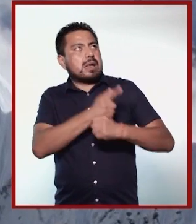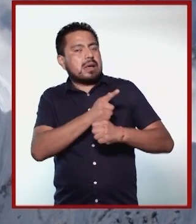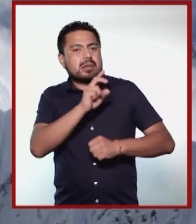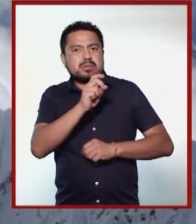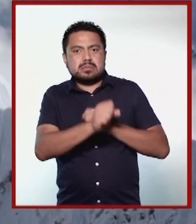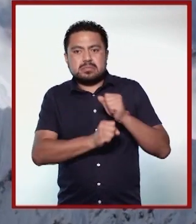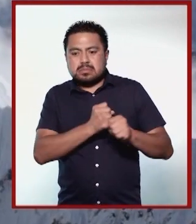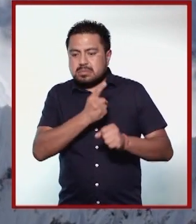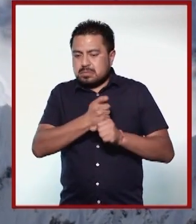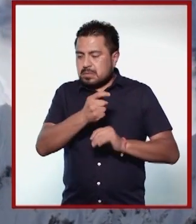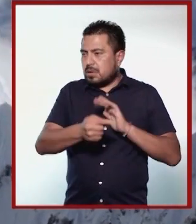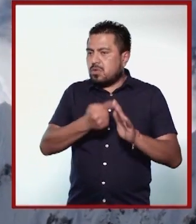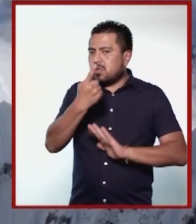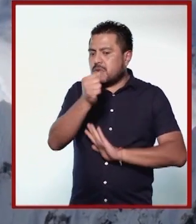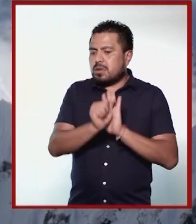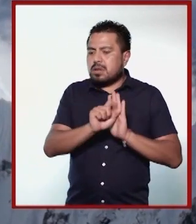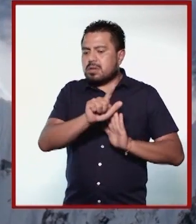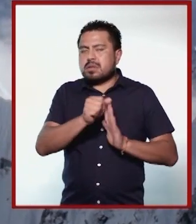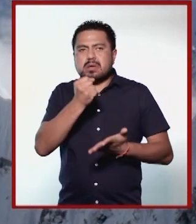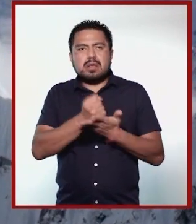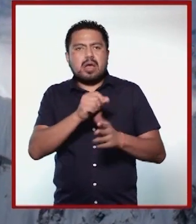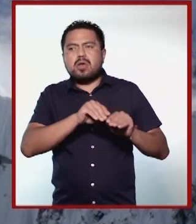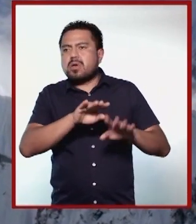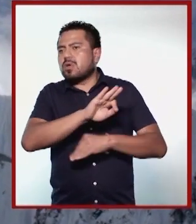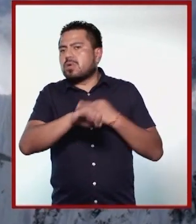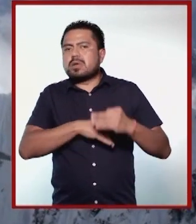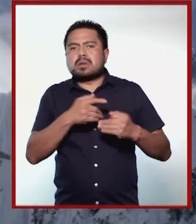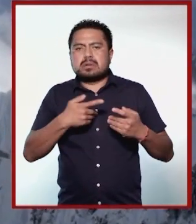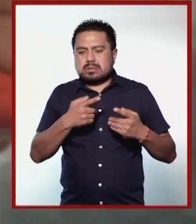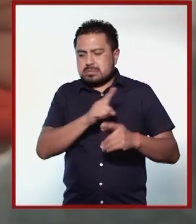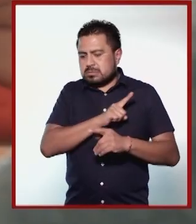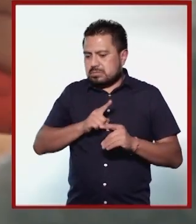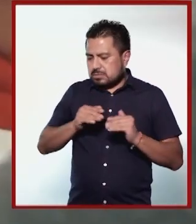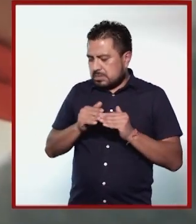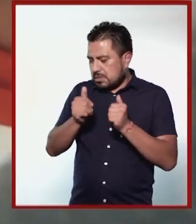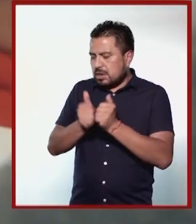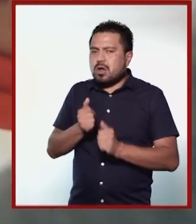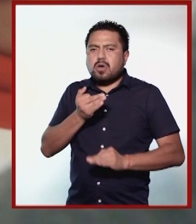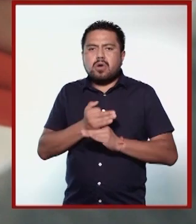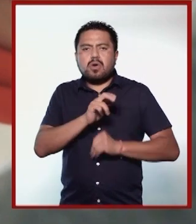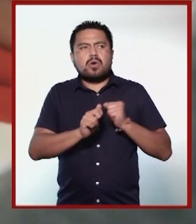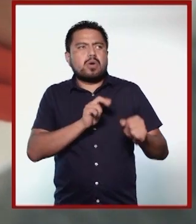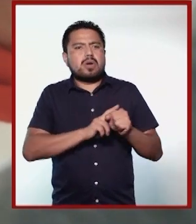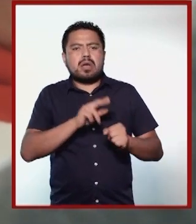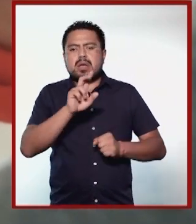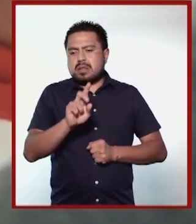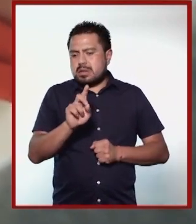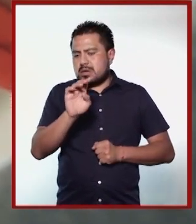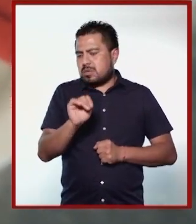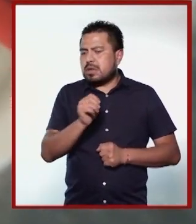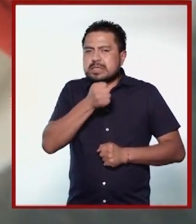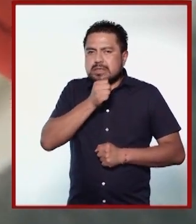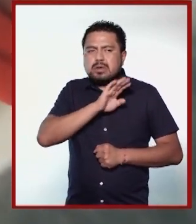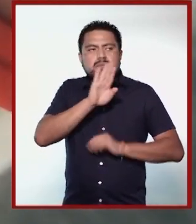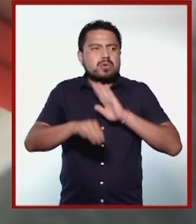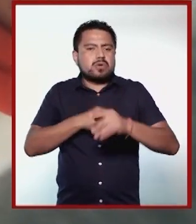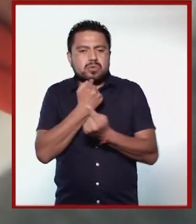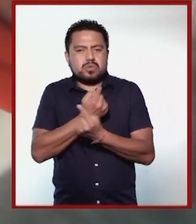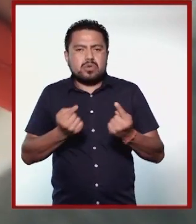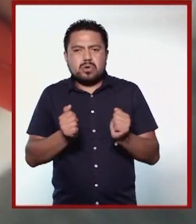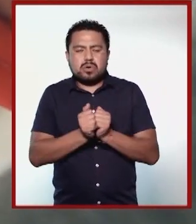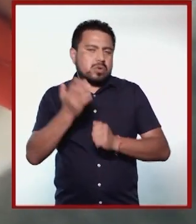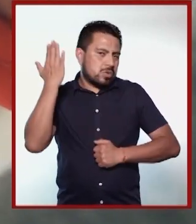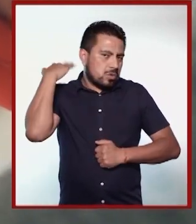30 años después de un mes de que se decretó que todos debíamos permanecer en casa. Hoy es normal que cada 39 segundos muera un niño de